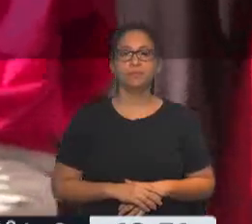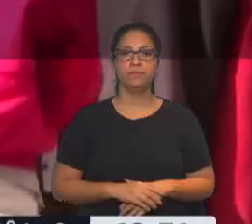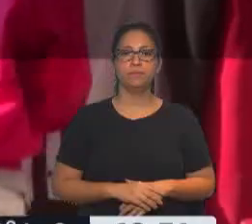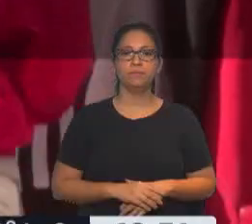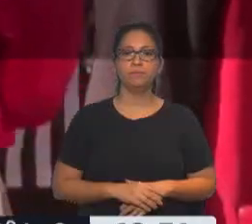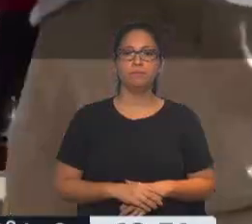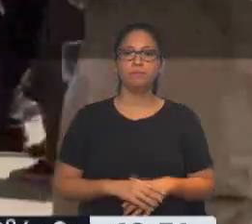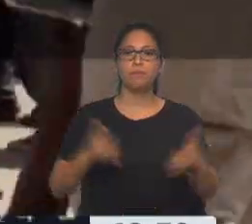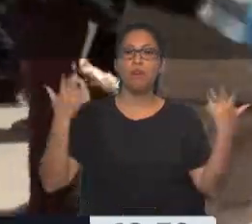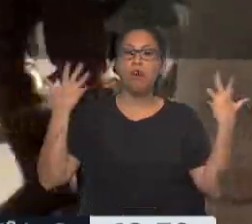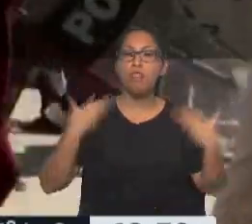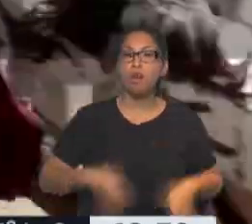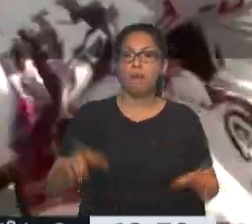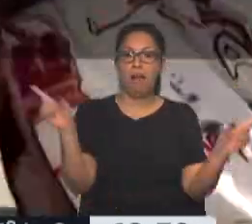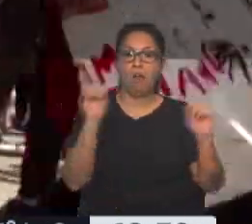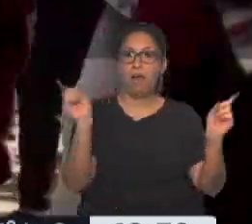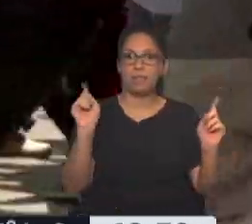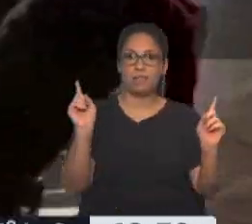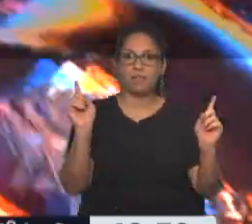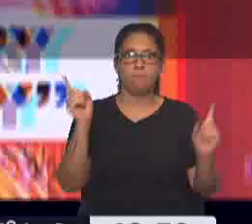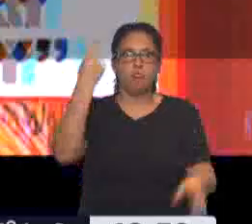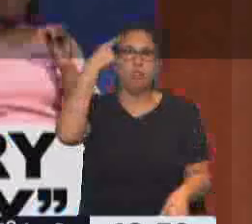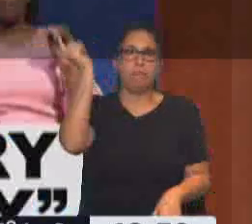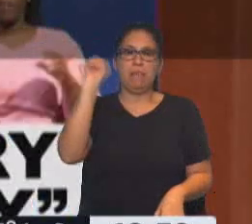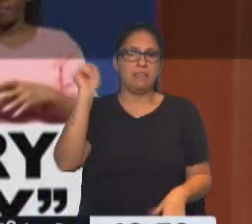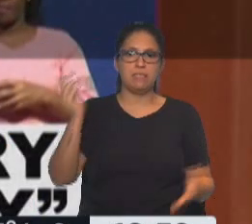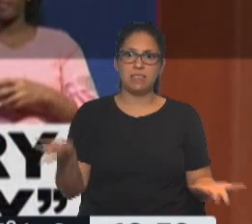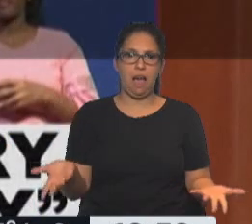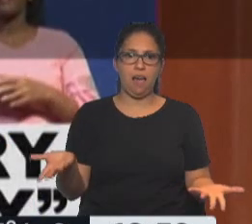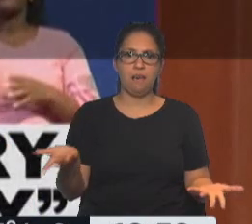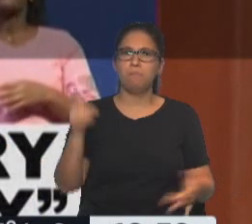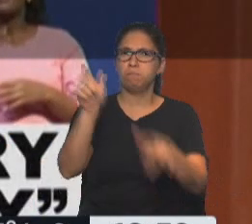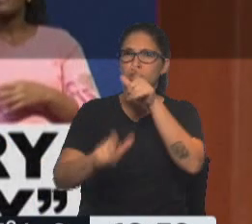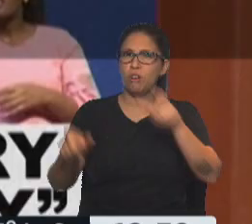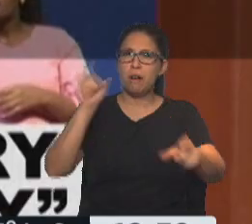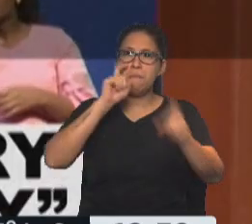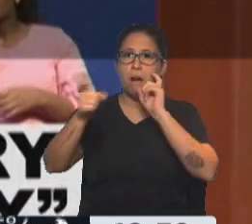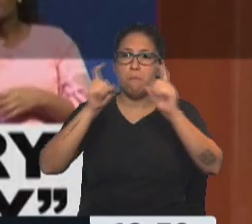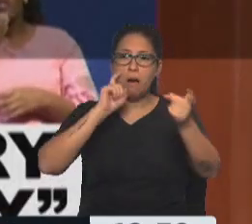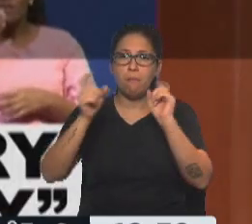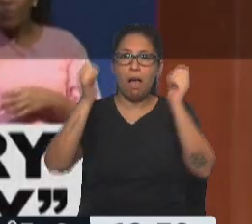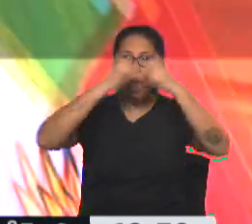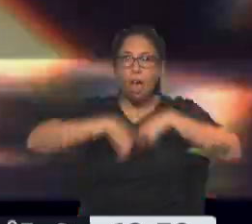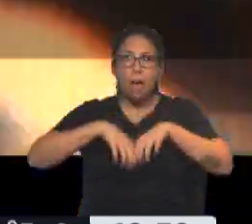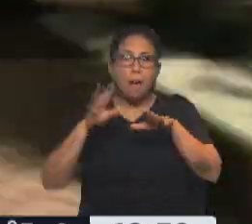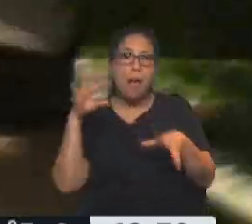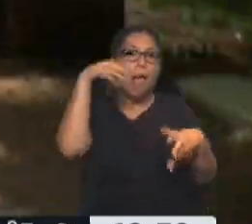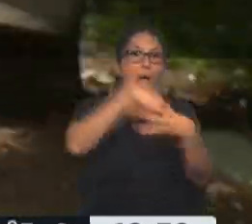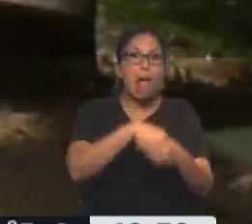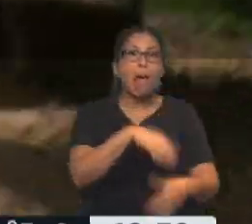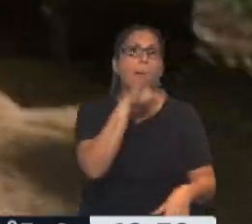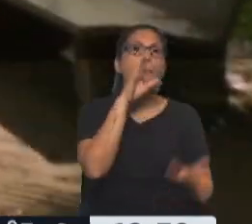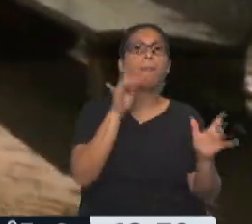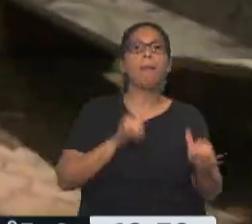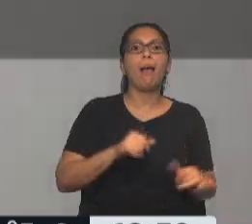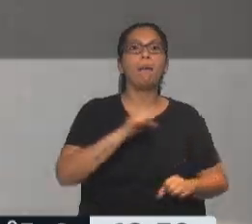It is not in order or even conceivable that criminals pretending to be peaceful protesters can